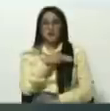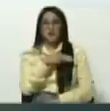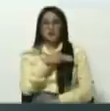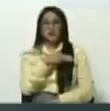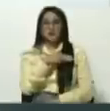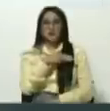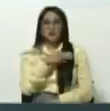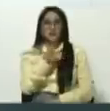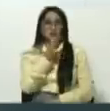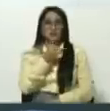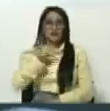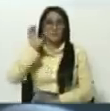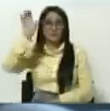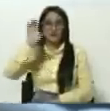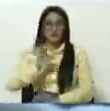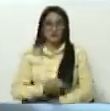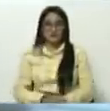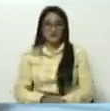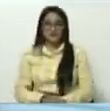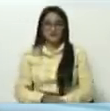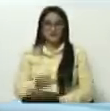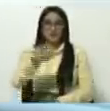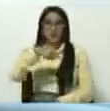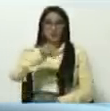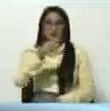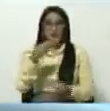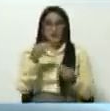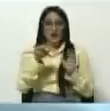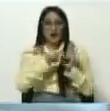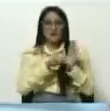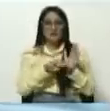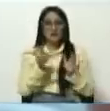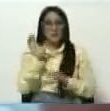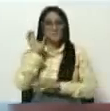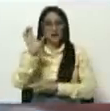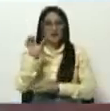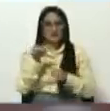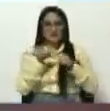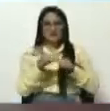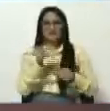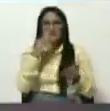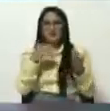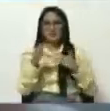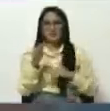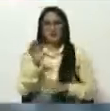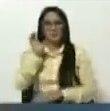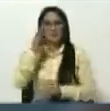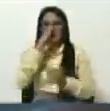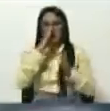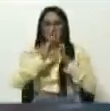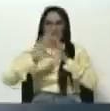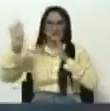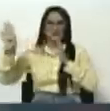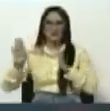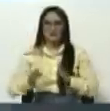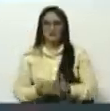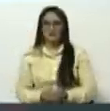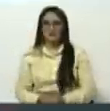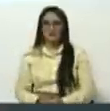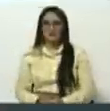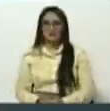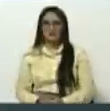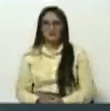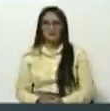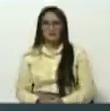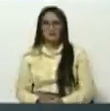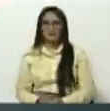no habría patria. Ustedes son la garantía de la patria perpetua, de la patria eterna. Son